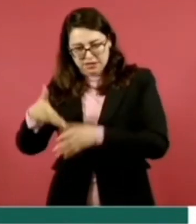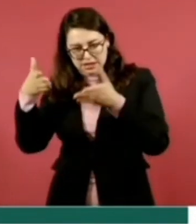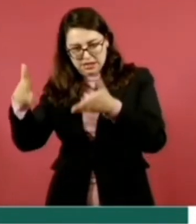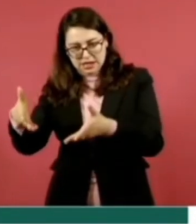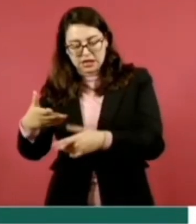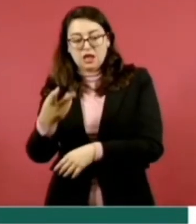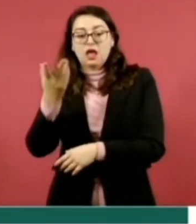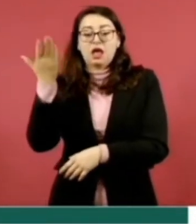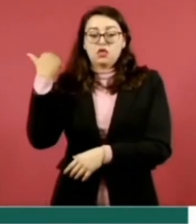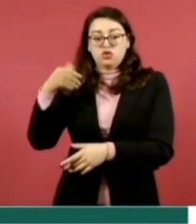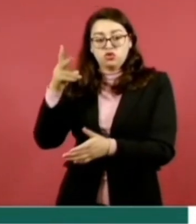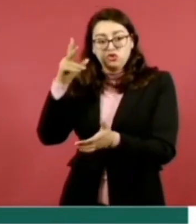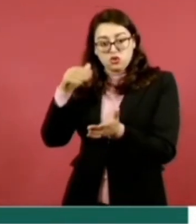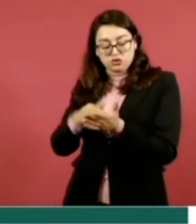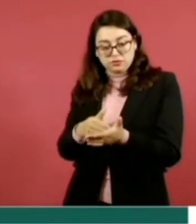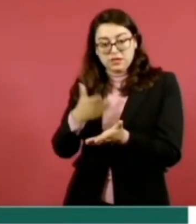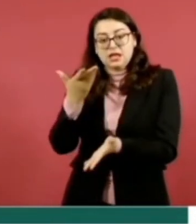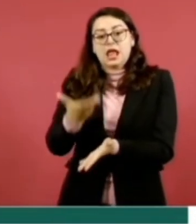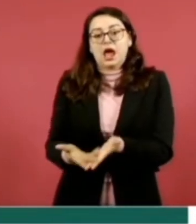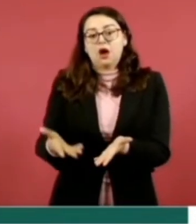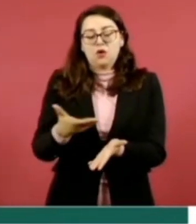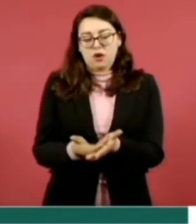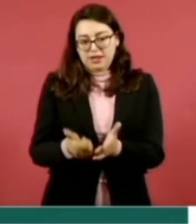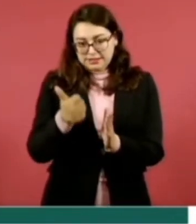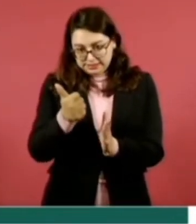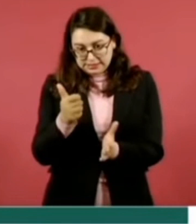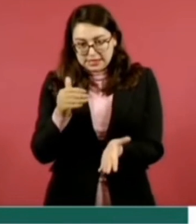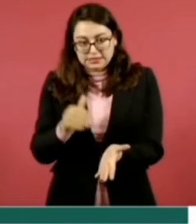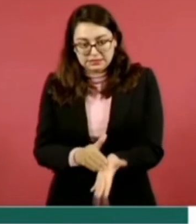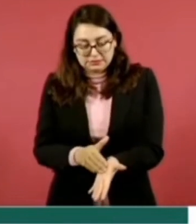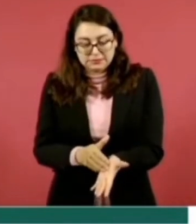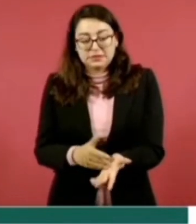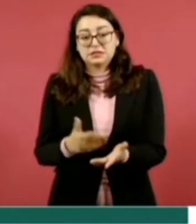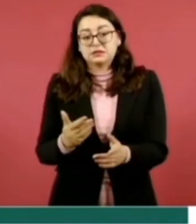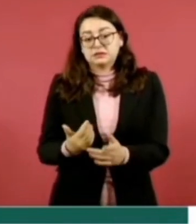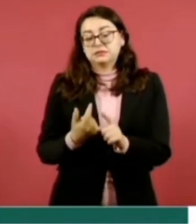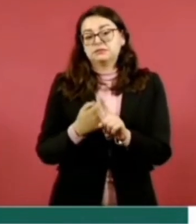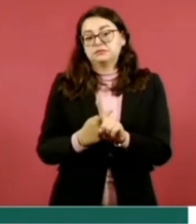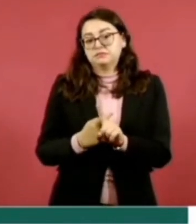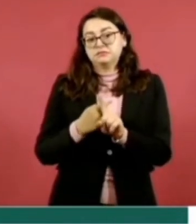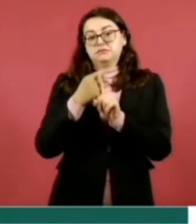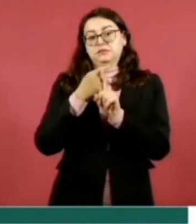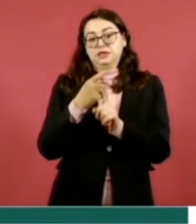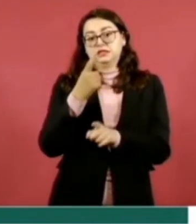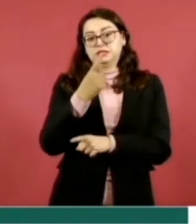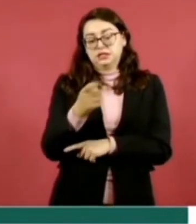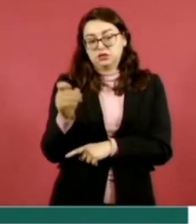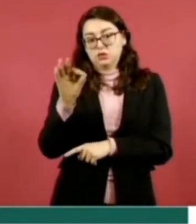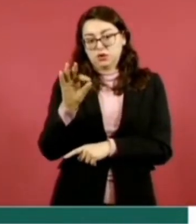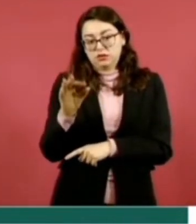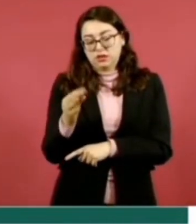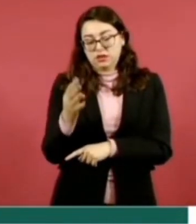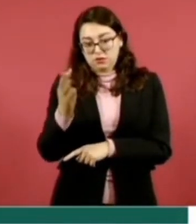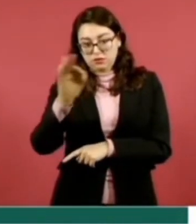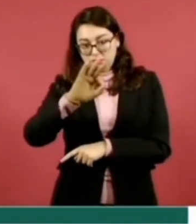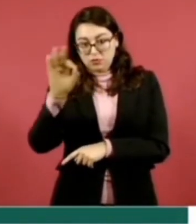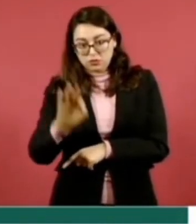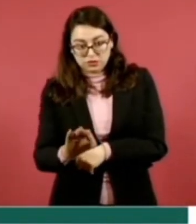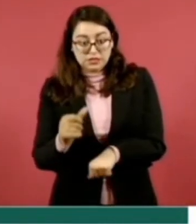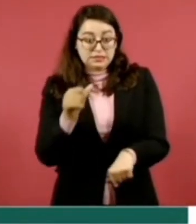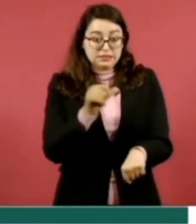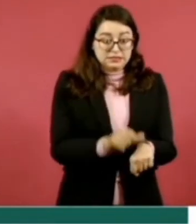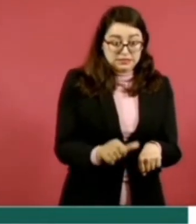de 2,519 a 6,146, un incremento de 144%, y las cirugías